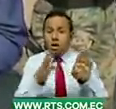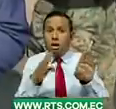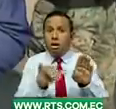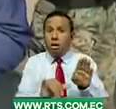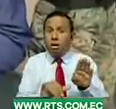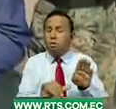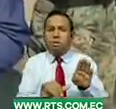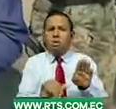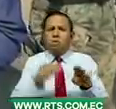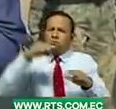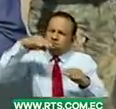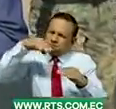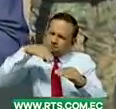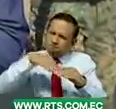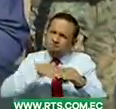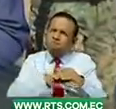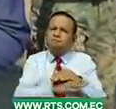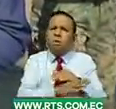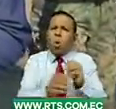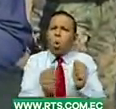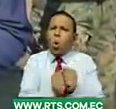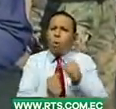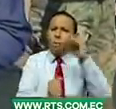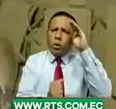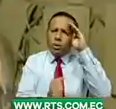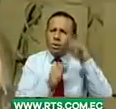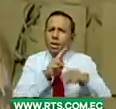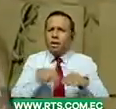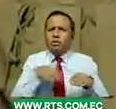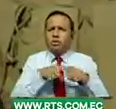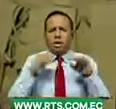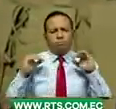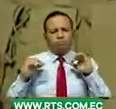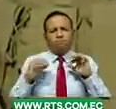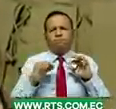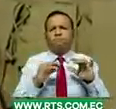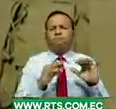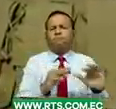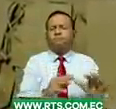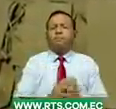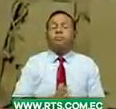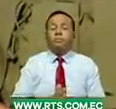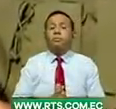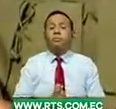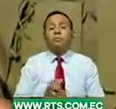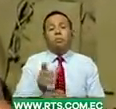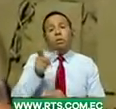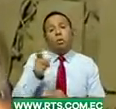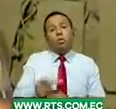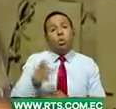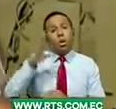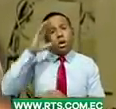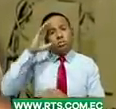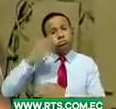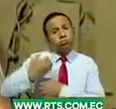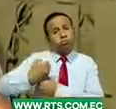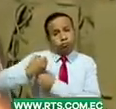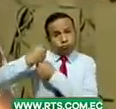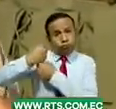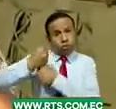a cada uno de los pabellones con la Policía Nacional. Hay un señor general del Ejército que se va a encargar